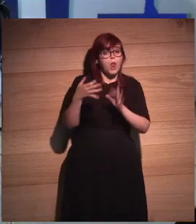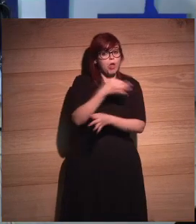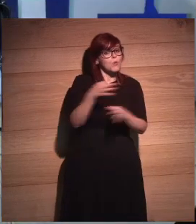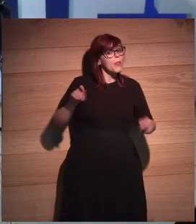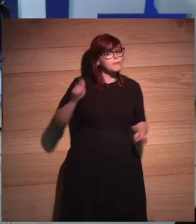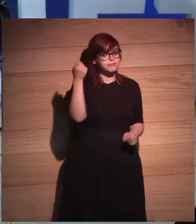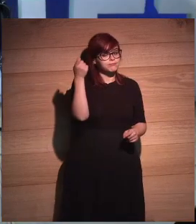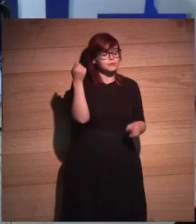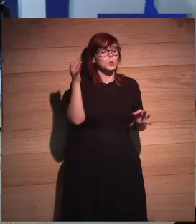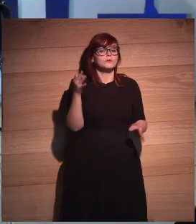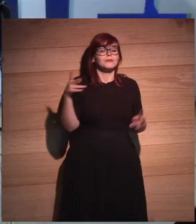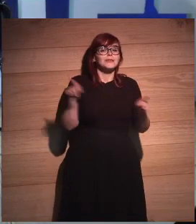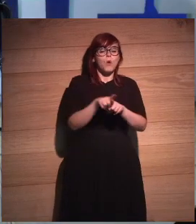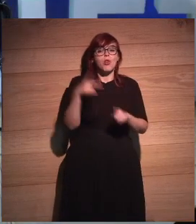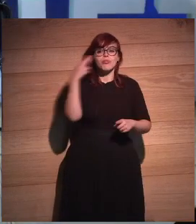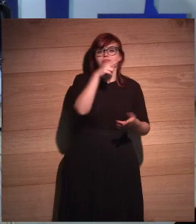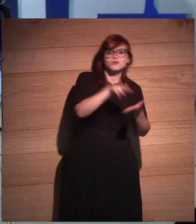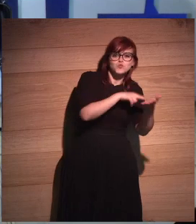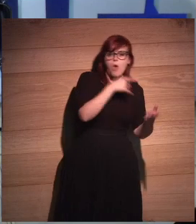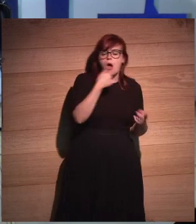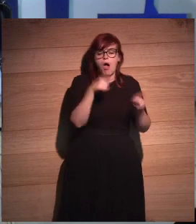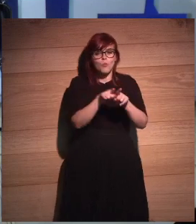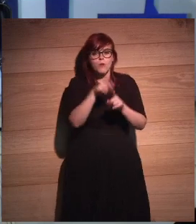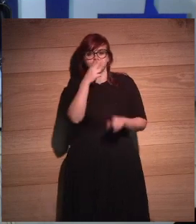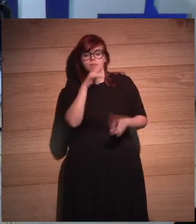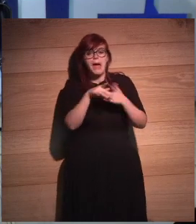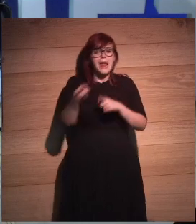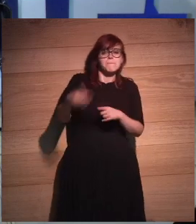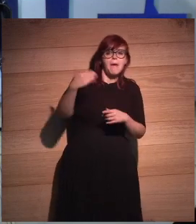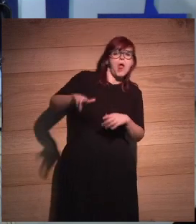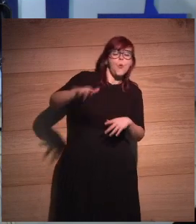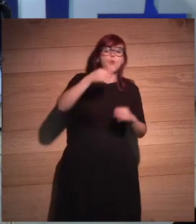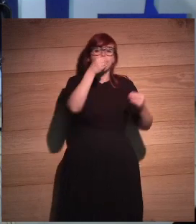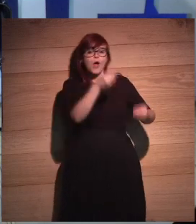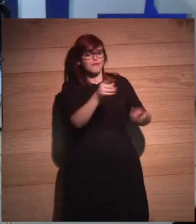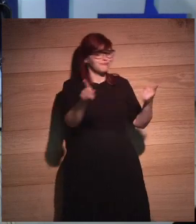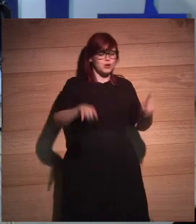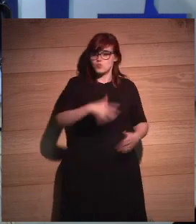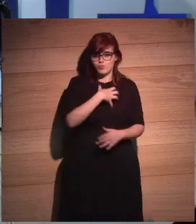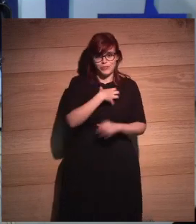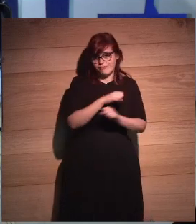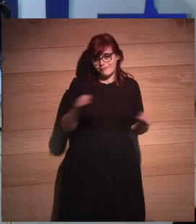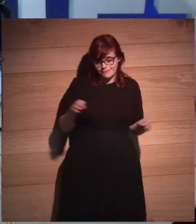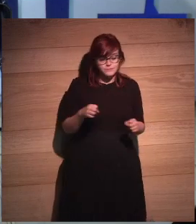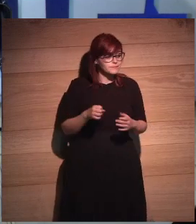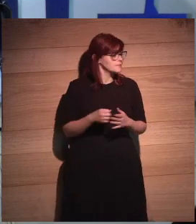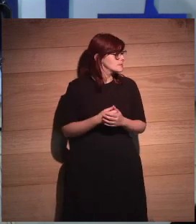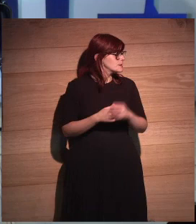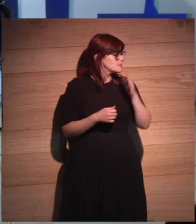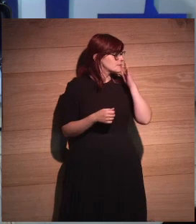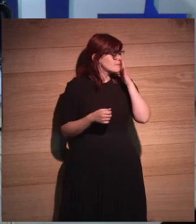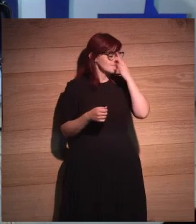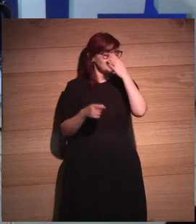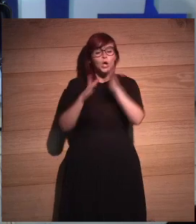en vez de la censura de un lado, la censura del otro, aquel es malo, aquel es bueno, ¿no? Claro, bueno, una de las consecuencias de no